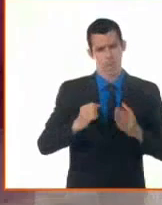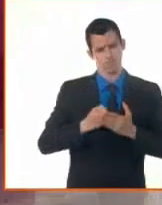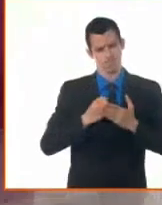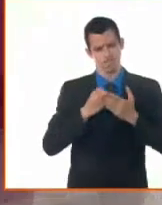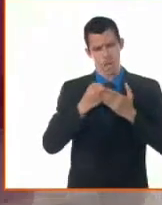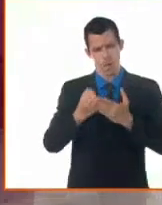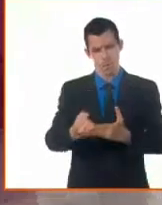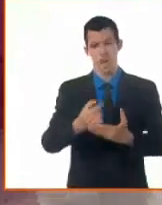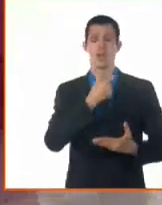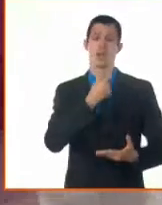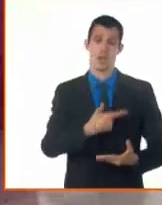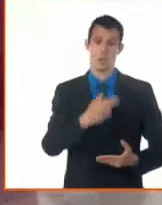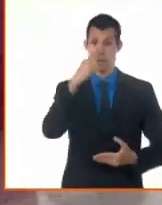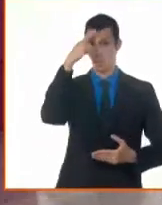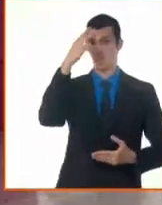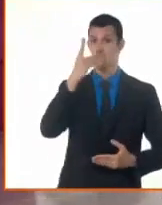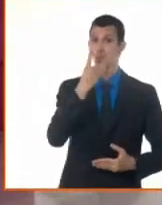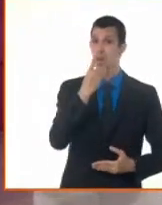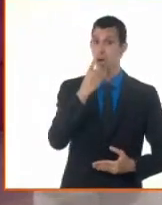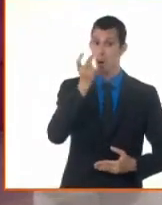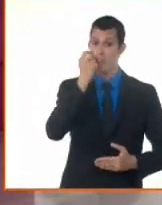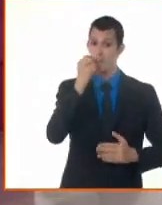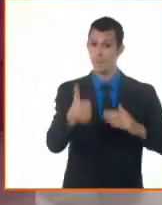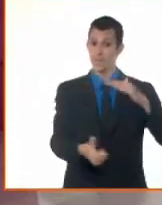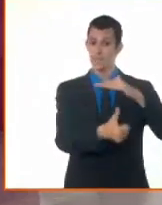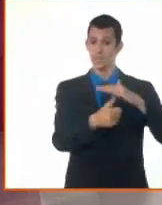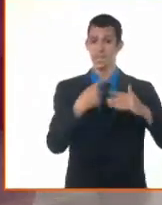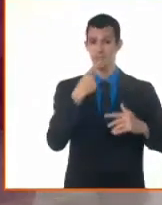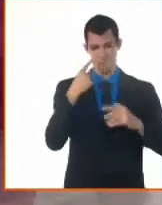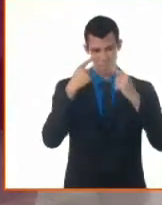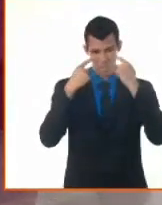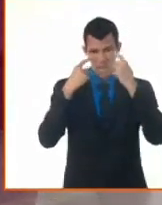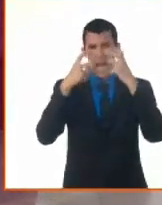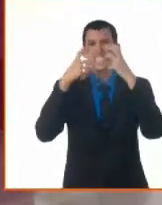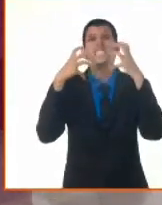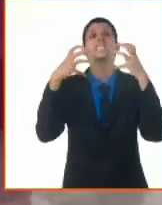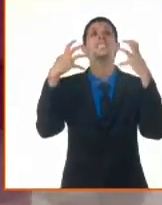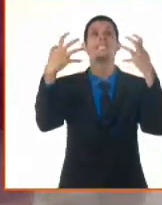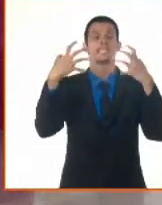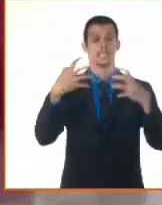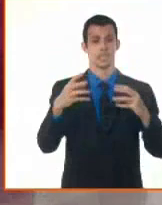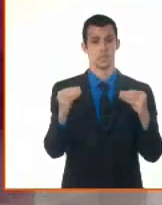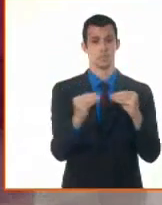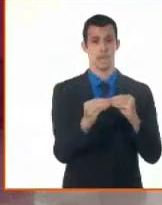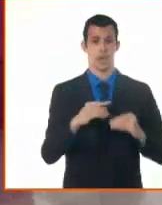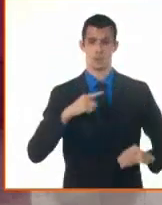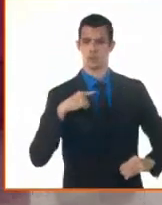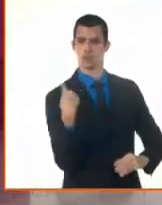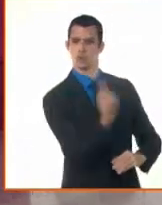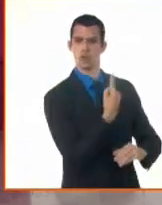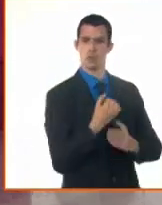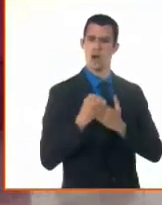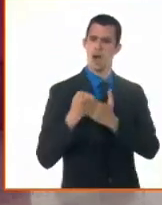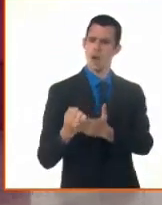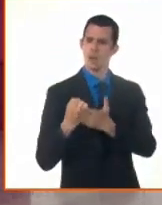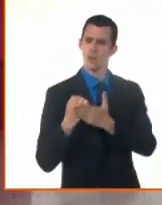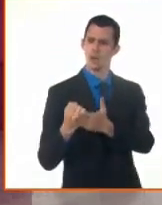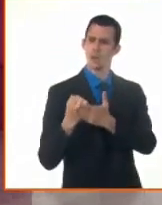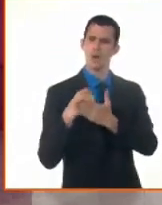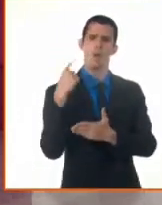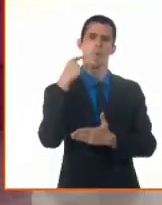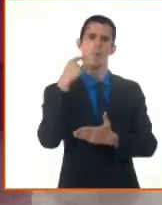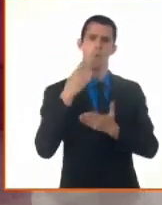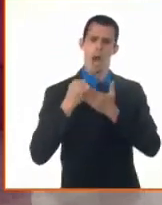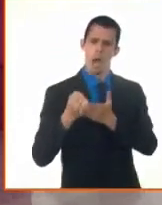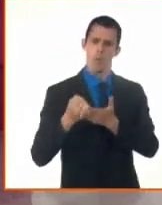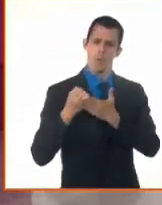veíamos a su presidente insistiendo de manera muy particular en la necesidad de regresar o de la contribución de esta de la de